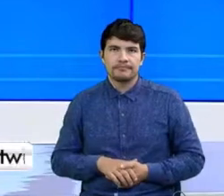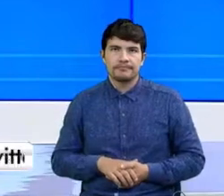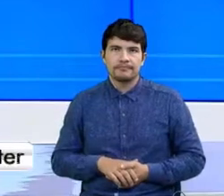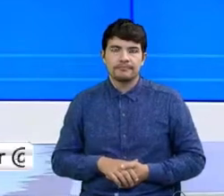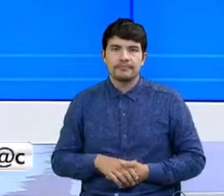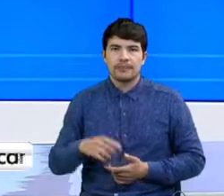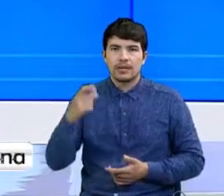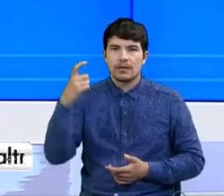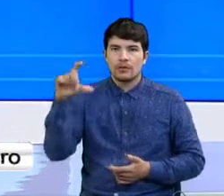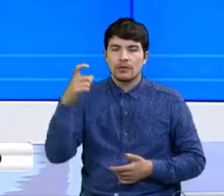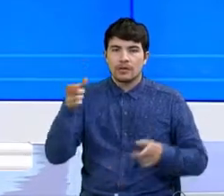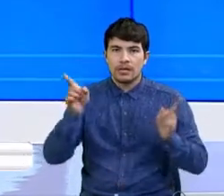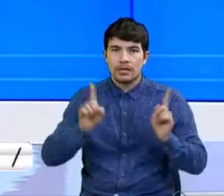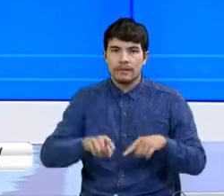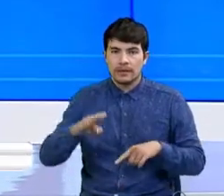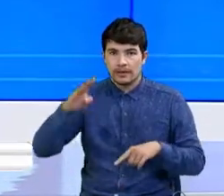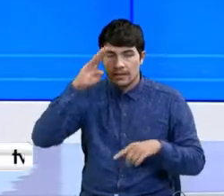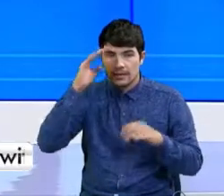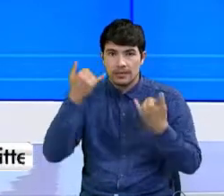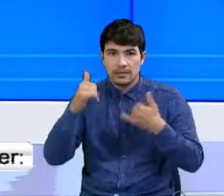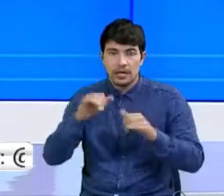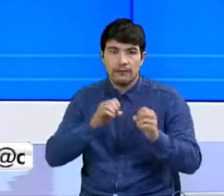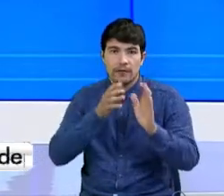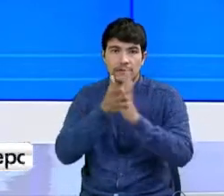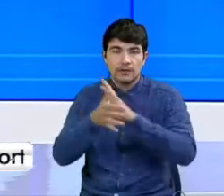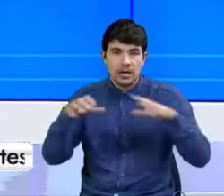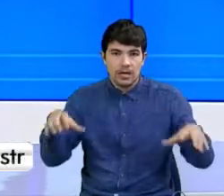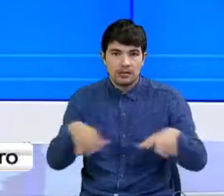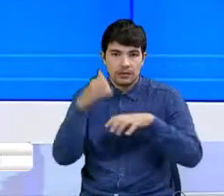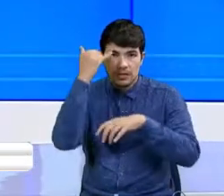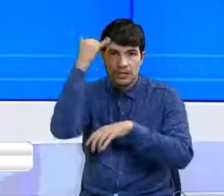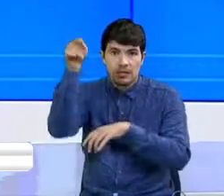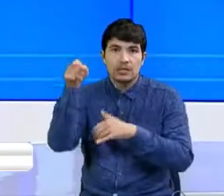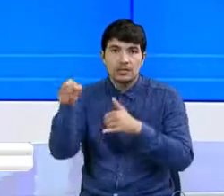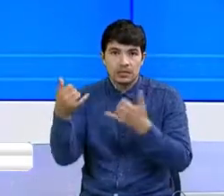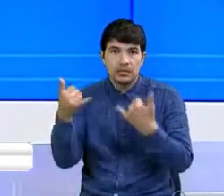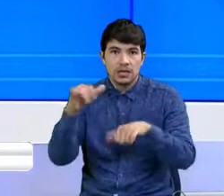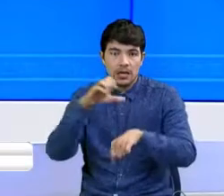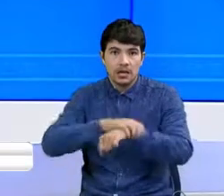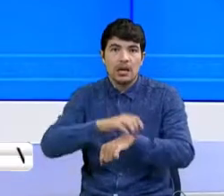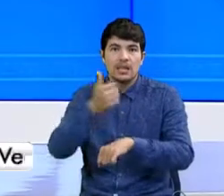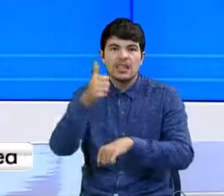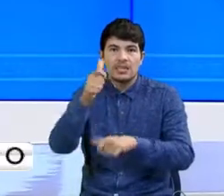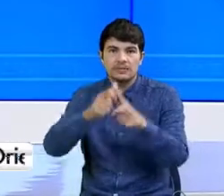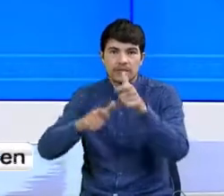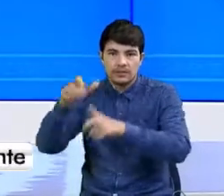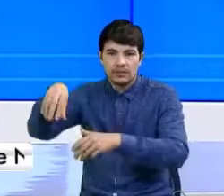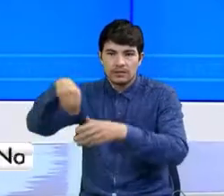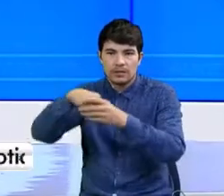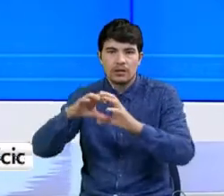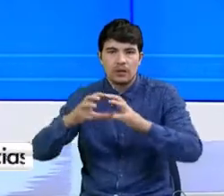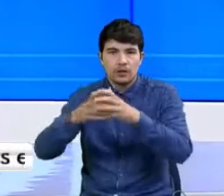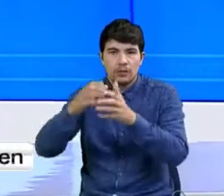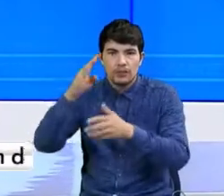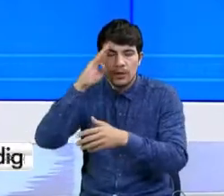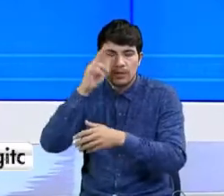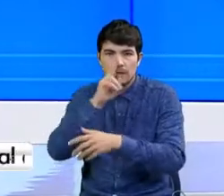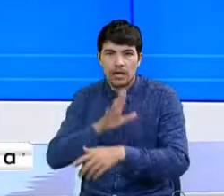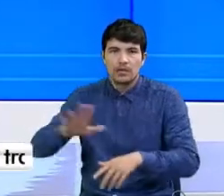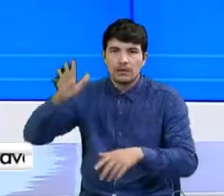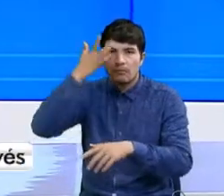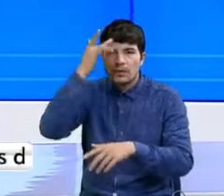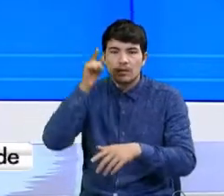y cúcuta a las autoridades ya dieron información de las acciones de inteligencia donde fueron capturados ayer 10 integrantes de la policía nacional que estarían